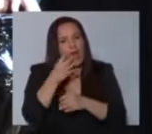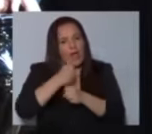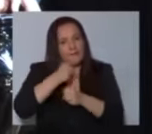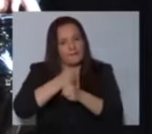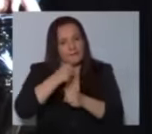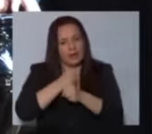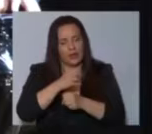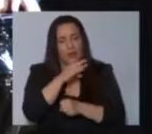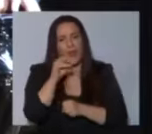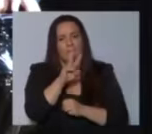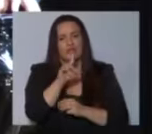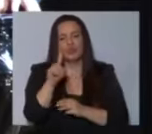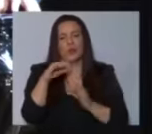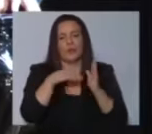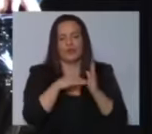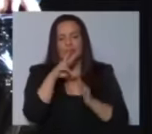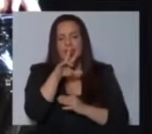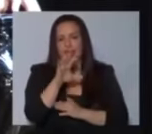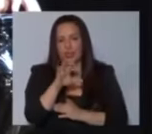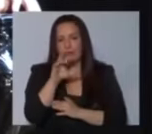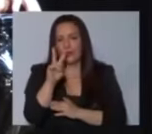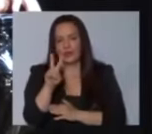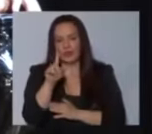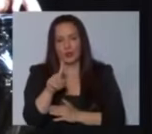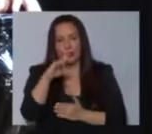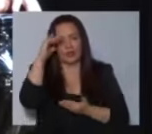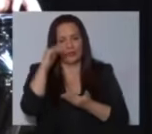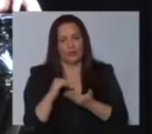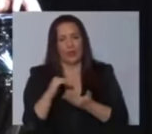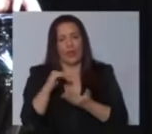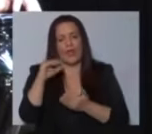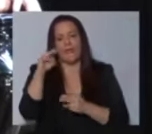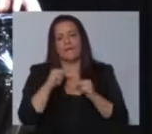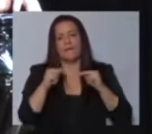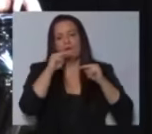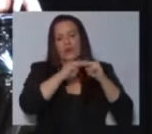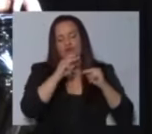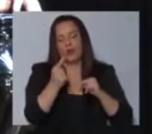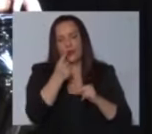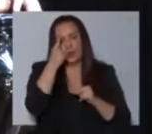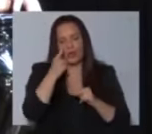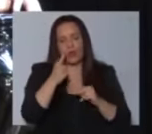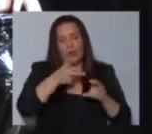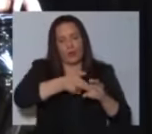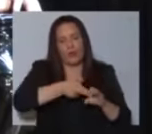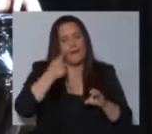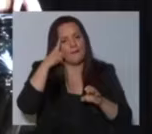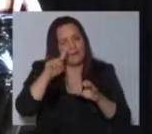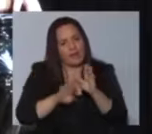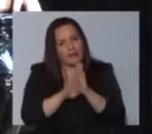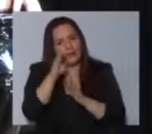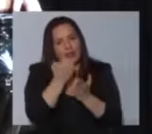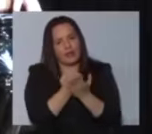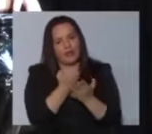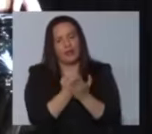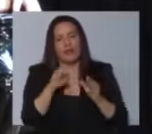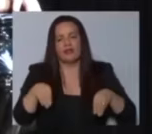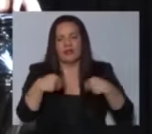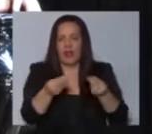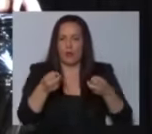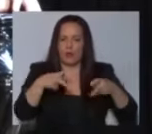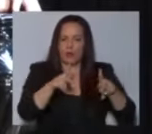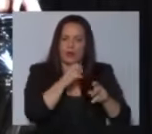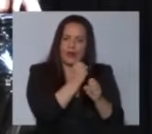El 21.521, disminución del impuesto único a los combustibles para la reactivación económica, la generación de empleo